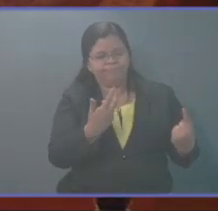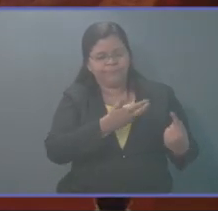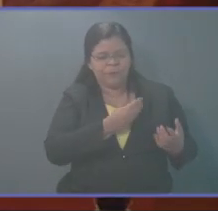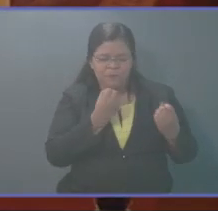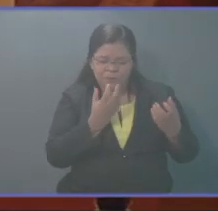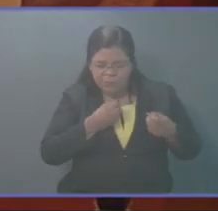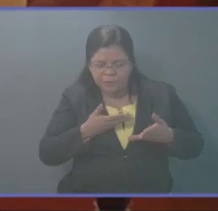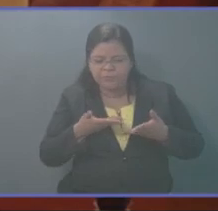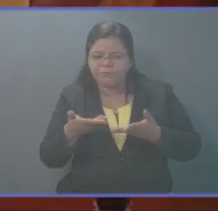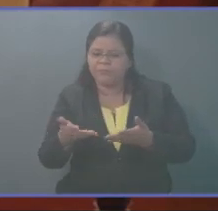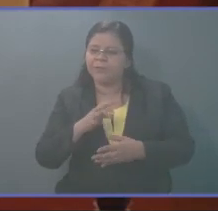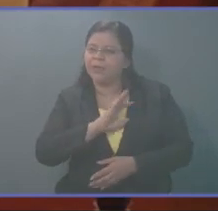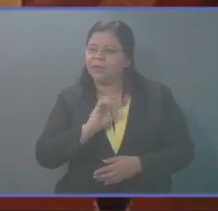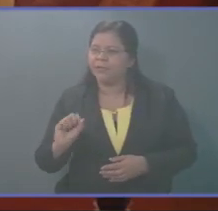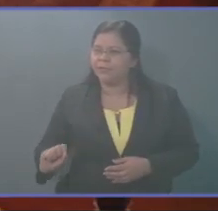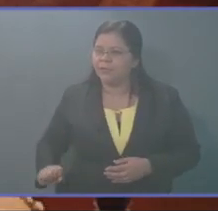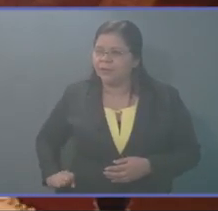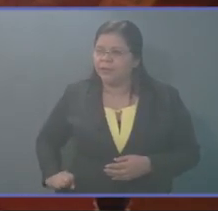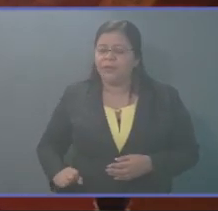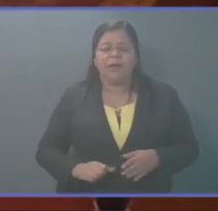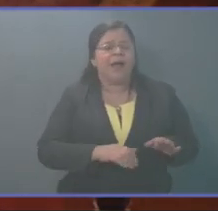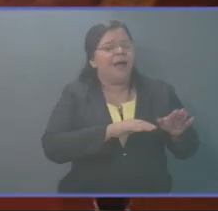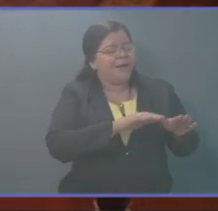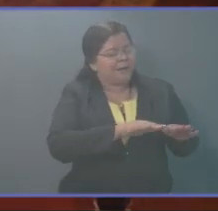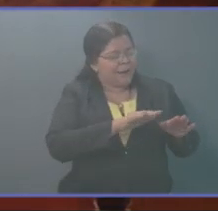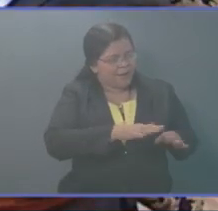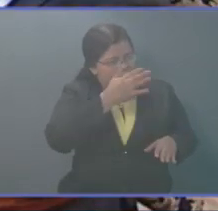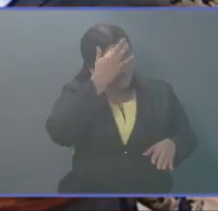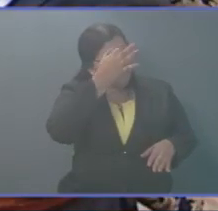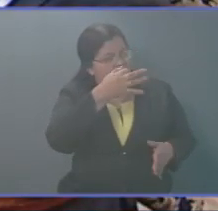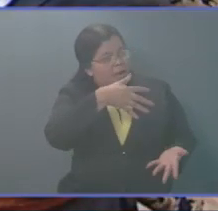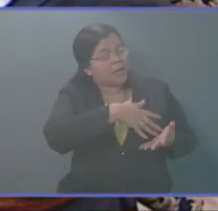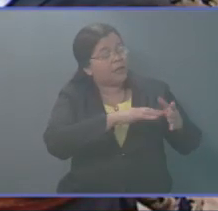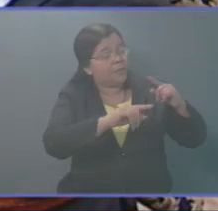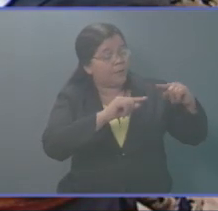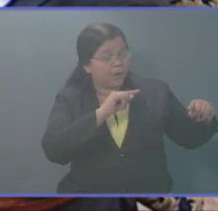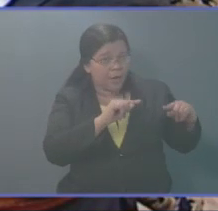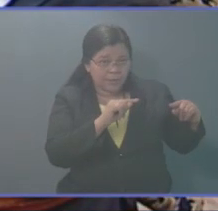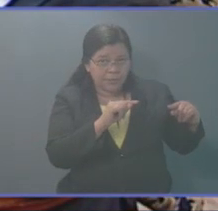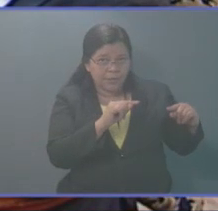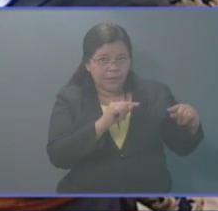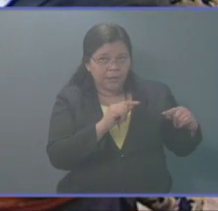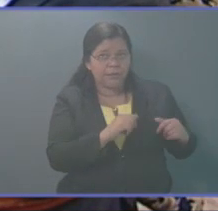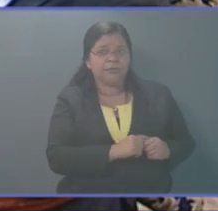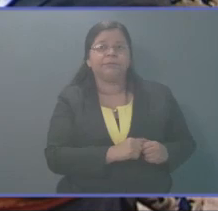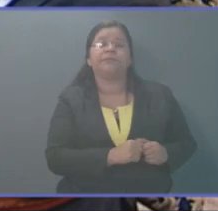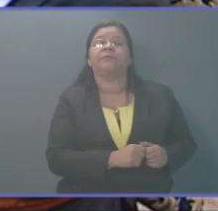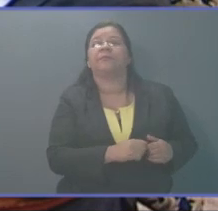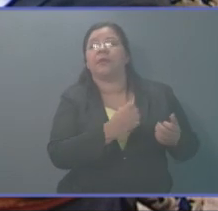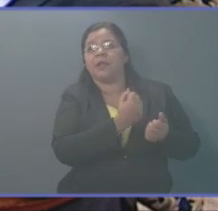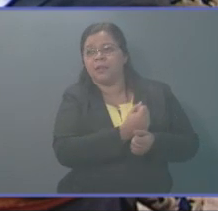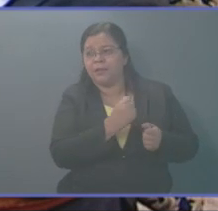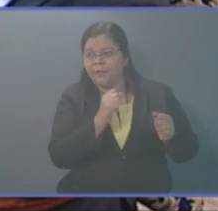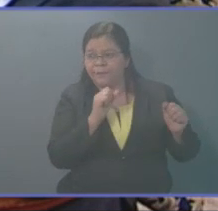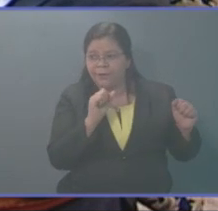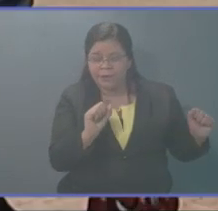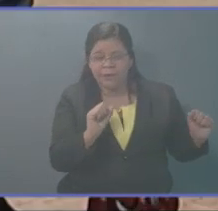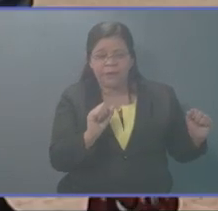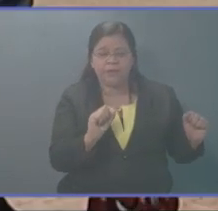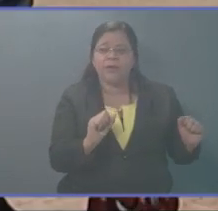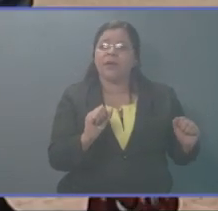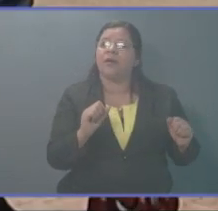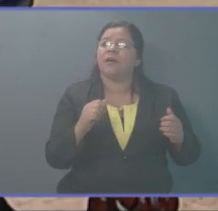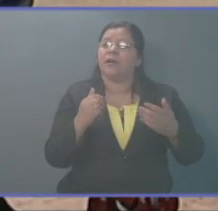que darle a El Salvador. Gracias por creer en la democracia, en la libertad y creer en